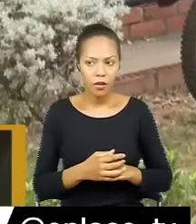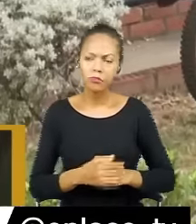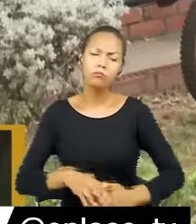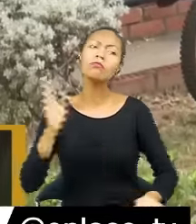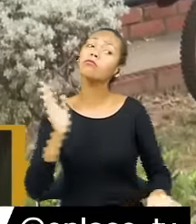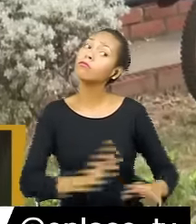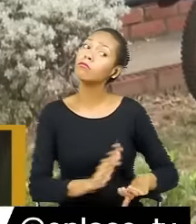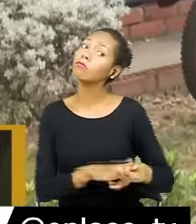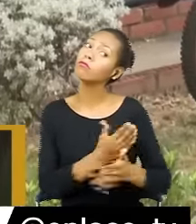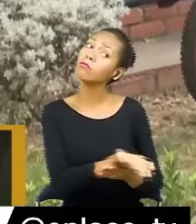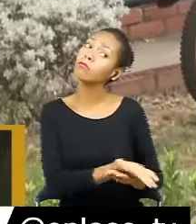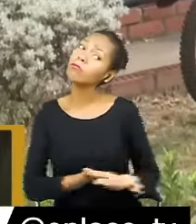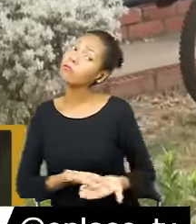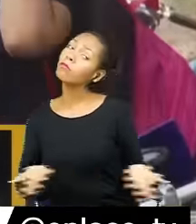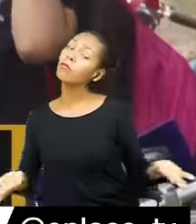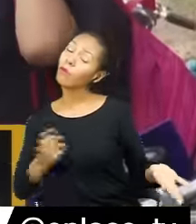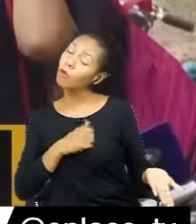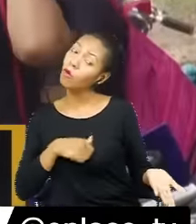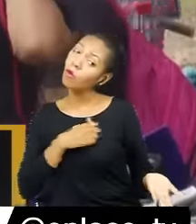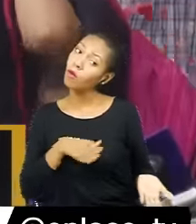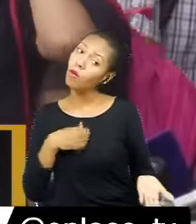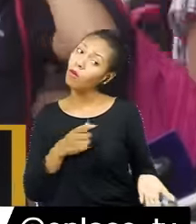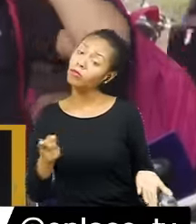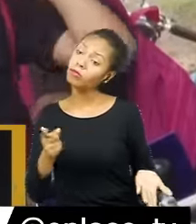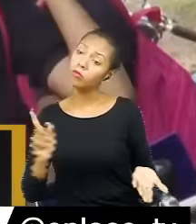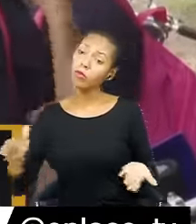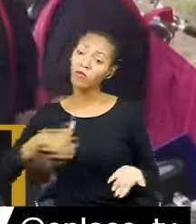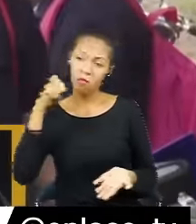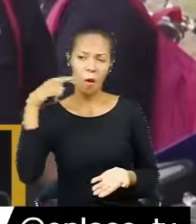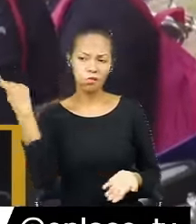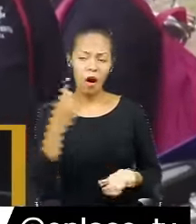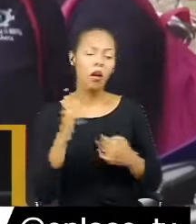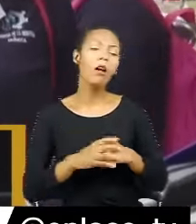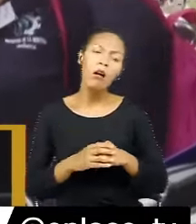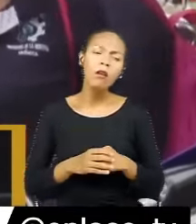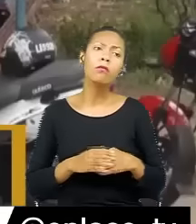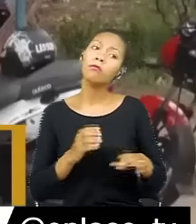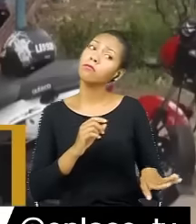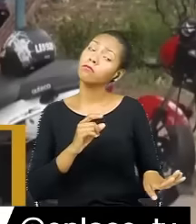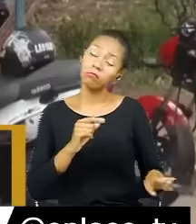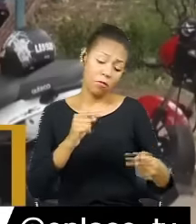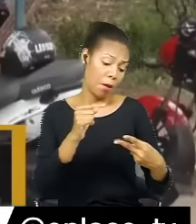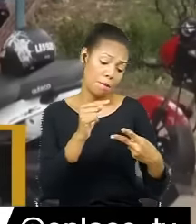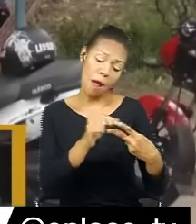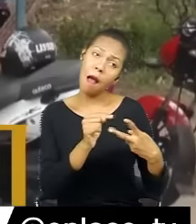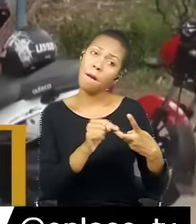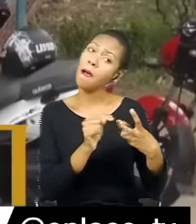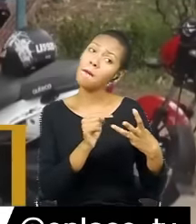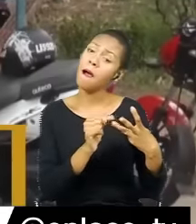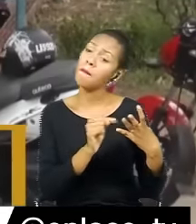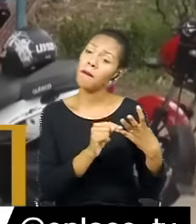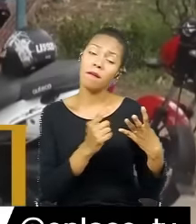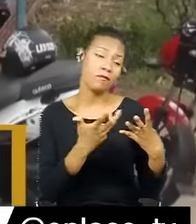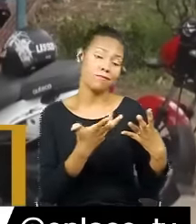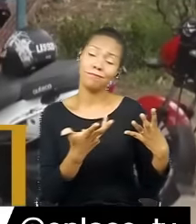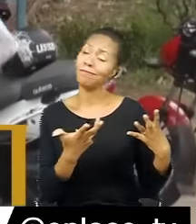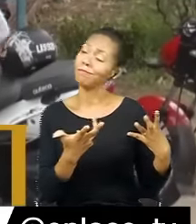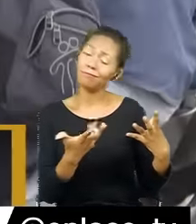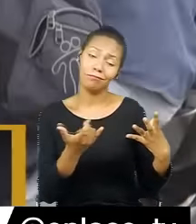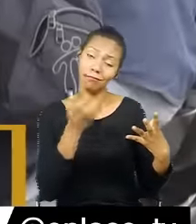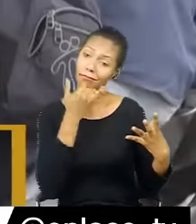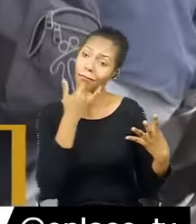se hizo una exigencia, a la dirección general con respecto a los cumplimientos en algunos puntos del pliego de peticiones que se había presentado hace un